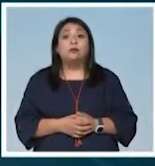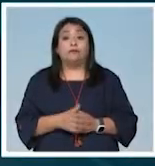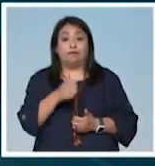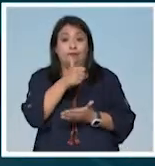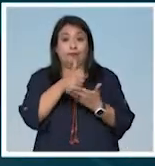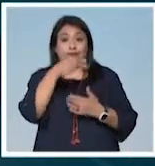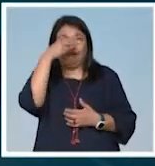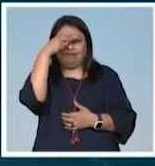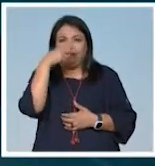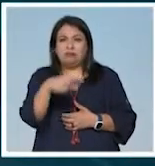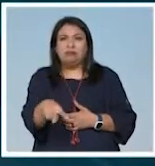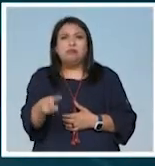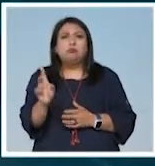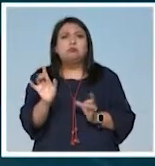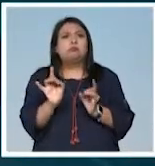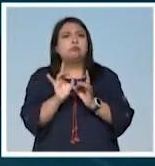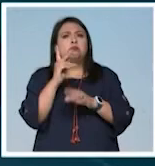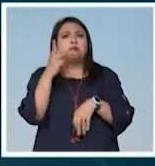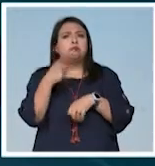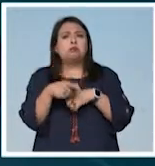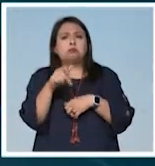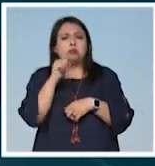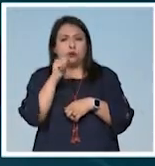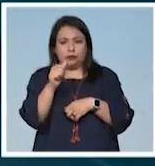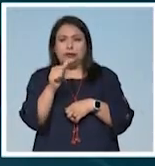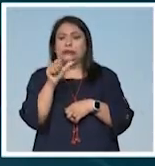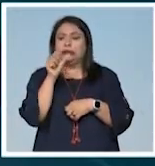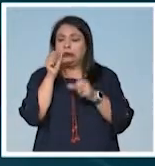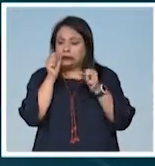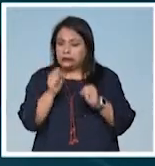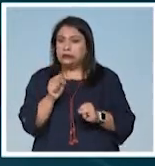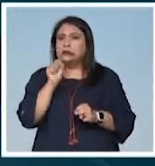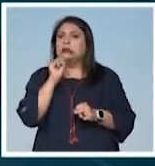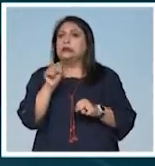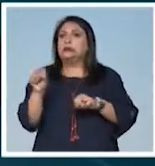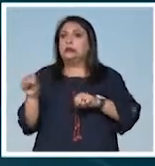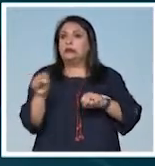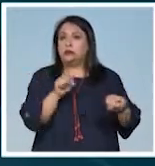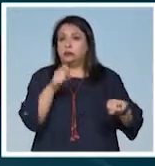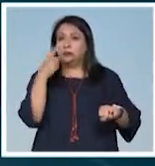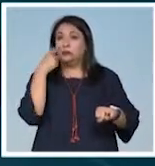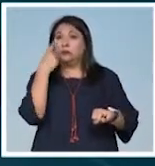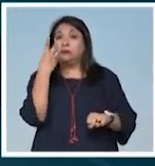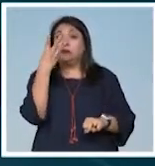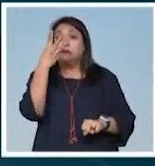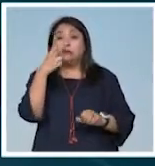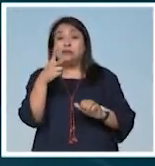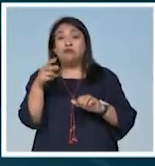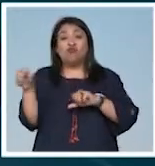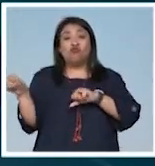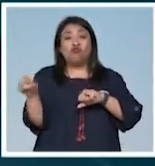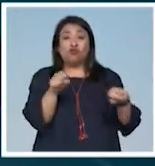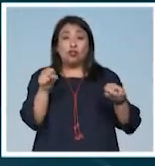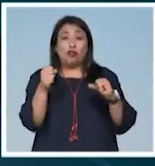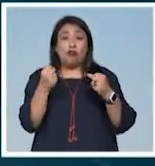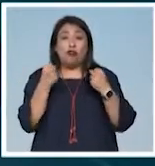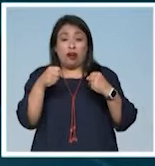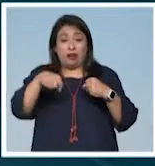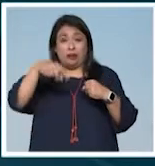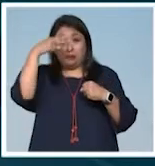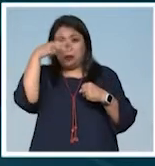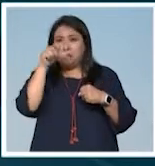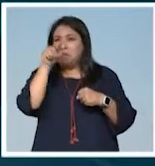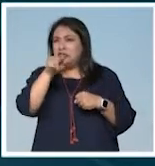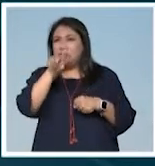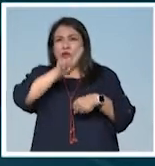La Ciudad de México no tiene riesgo, sino certeza de sismo. Como muestra, los tres grandes terremotos que han sacudido a México en una